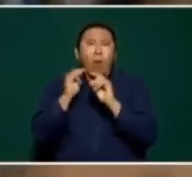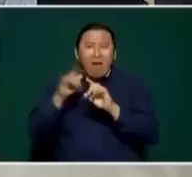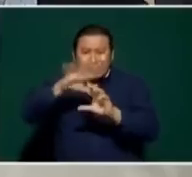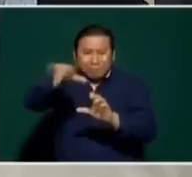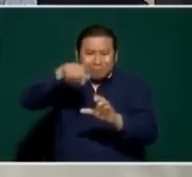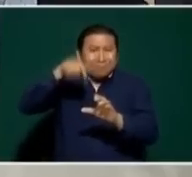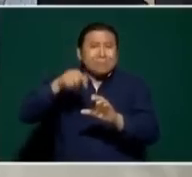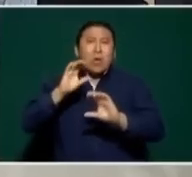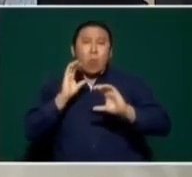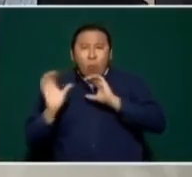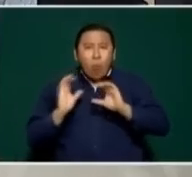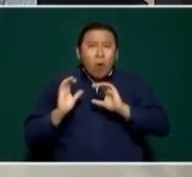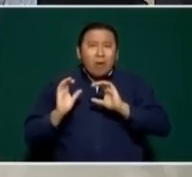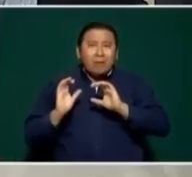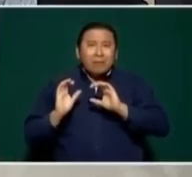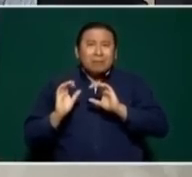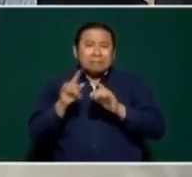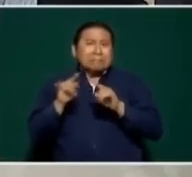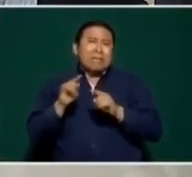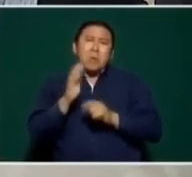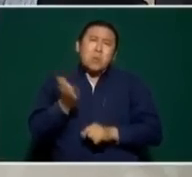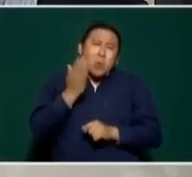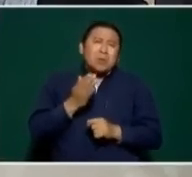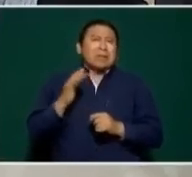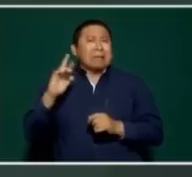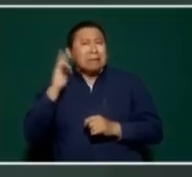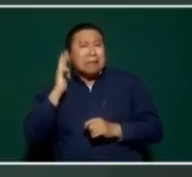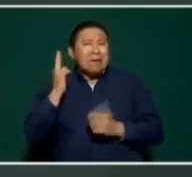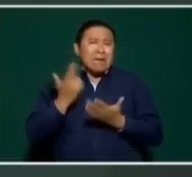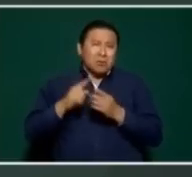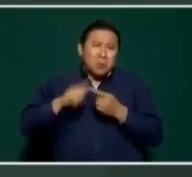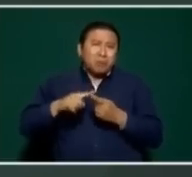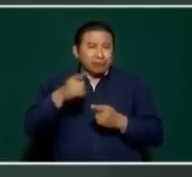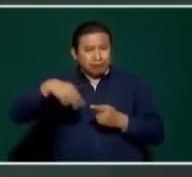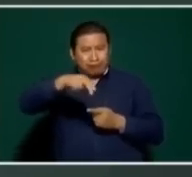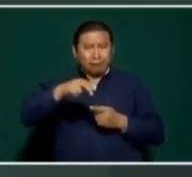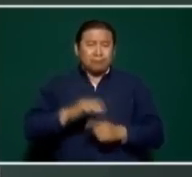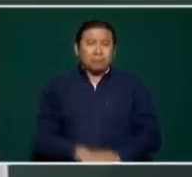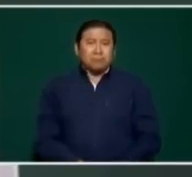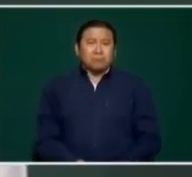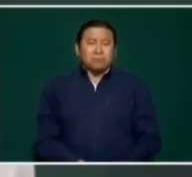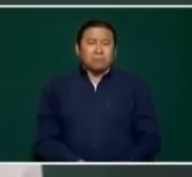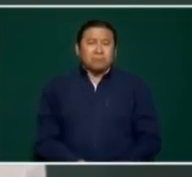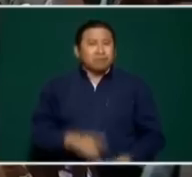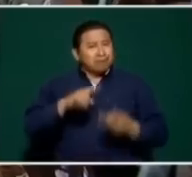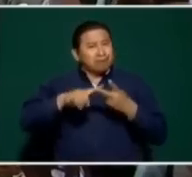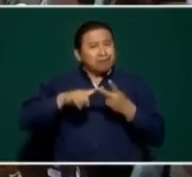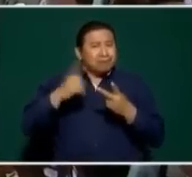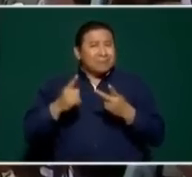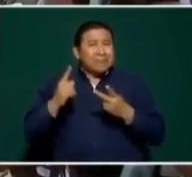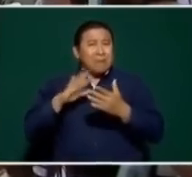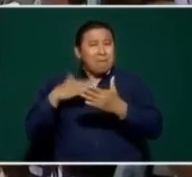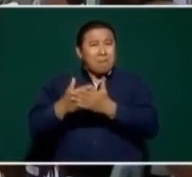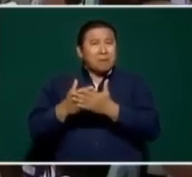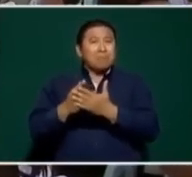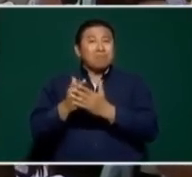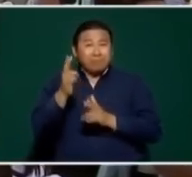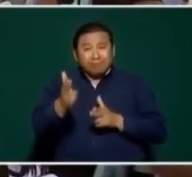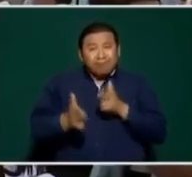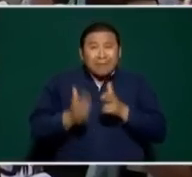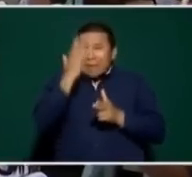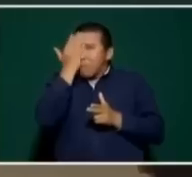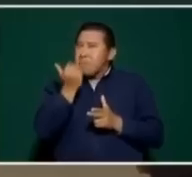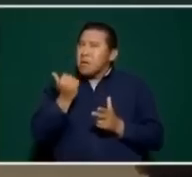se comunican a través de los medios más tradicionales de la radio, como es el caso nuestro. Y pues proyectos como el Tren Maya